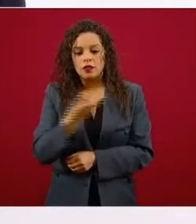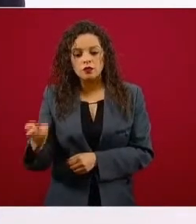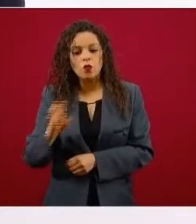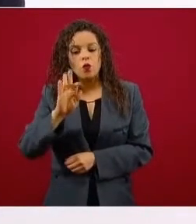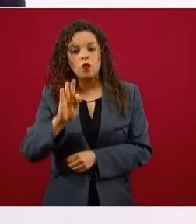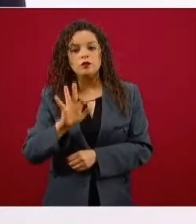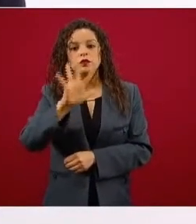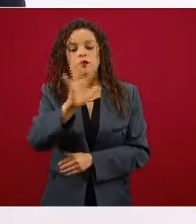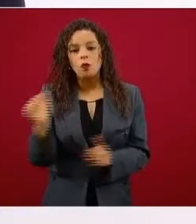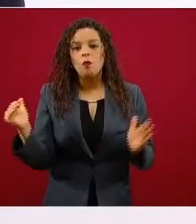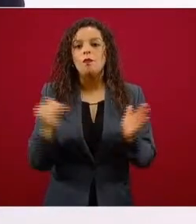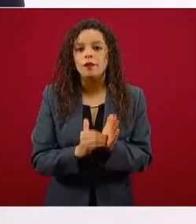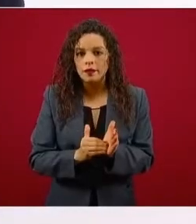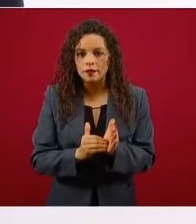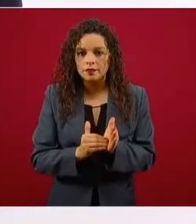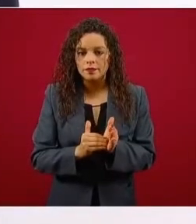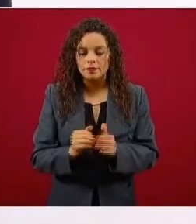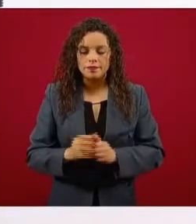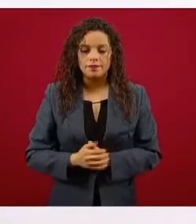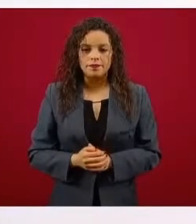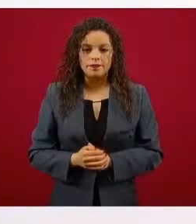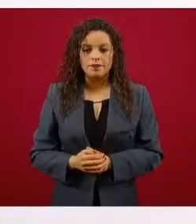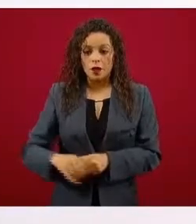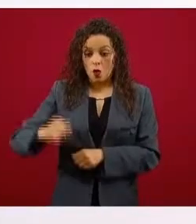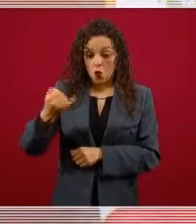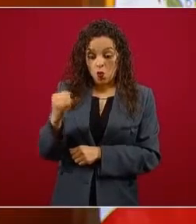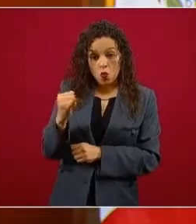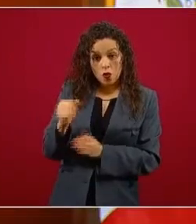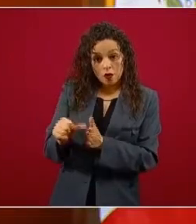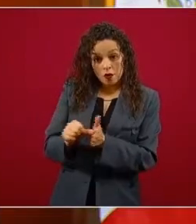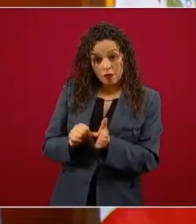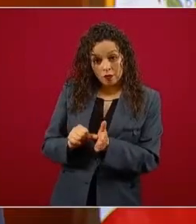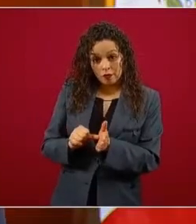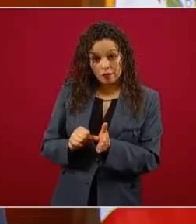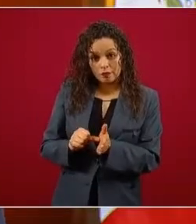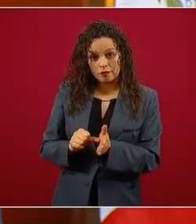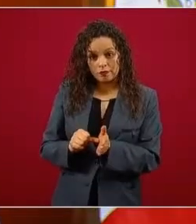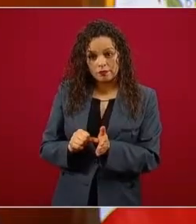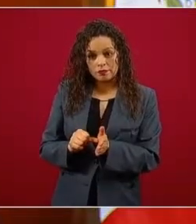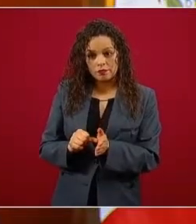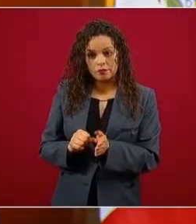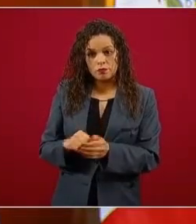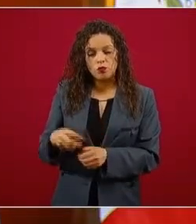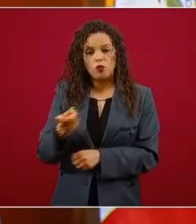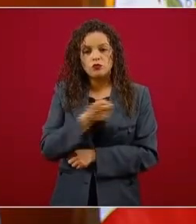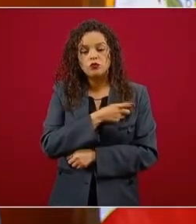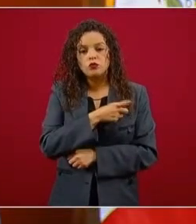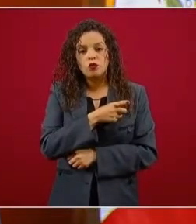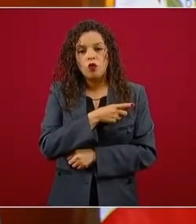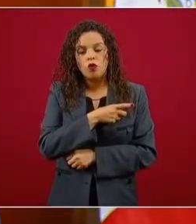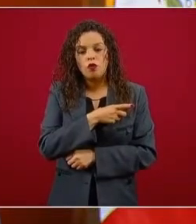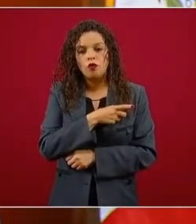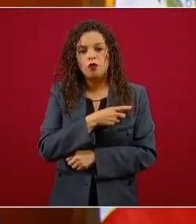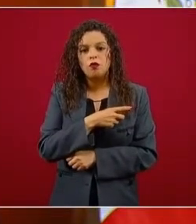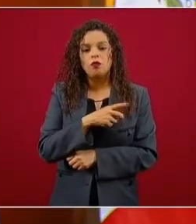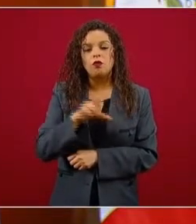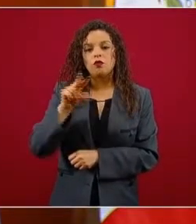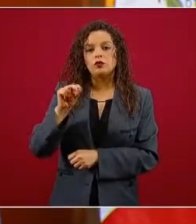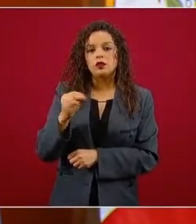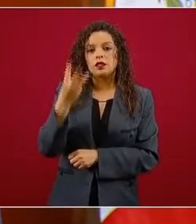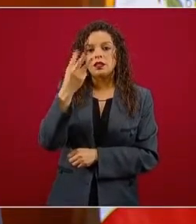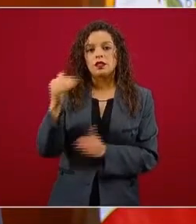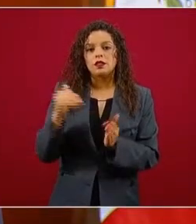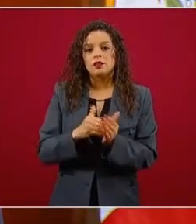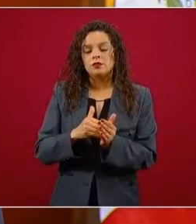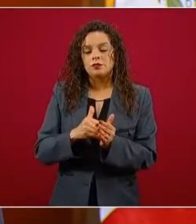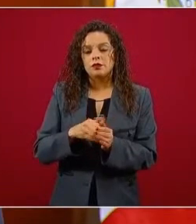345 mil. Y en junio ya solo se perdieron 83 mil